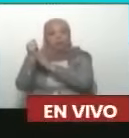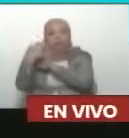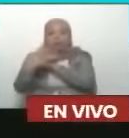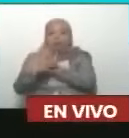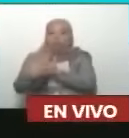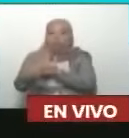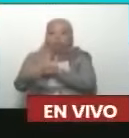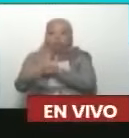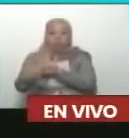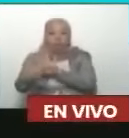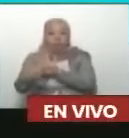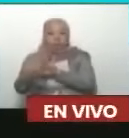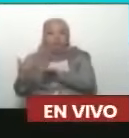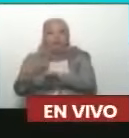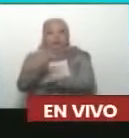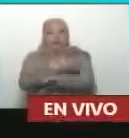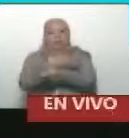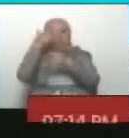ejemplo.